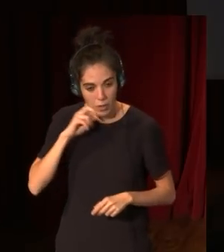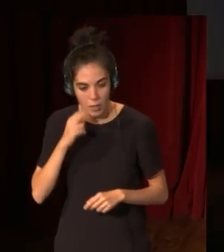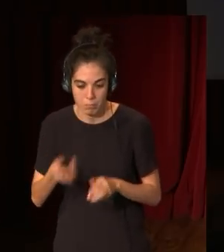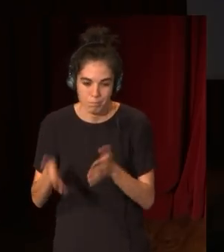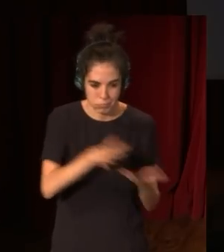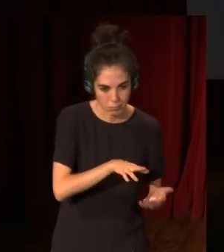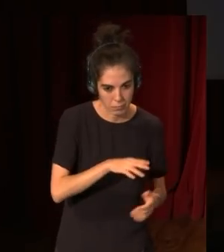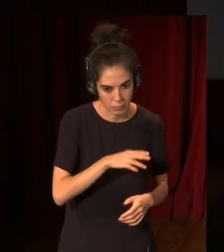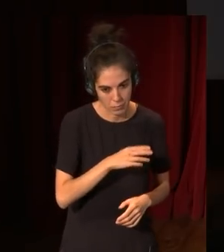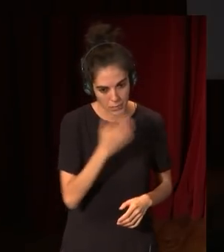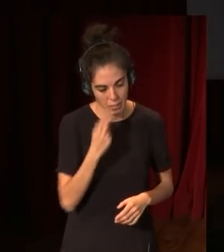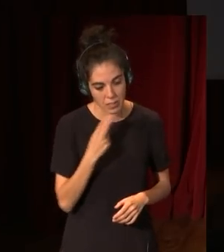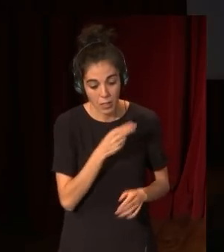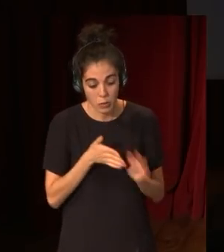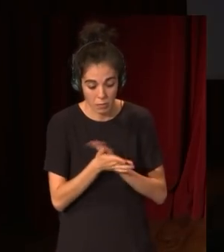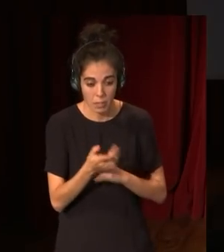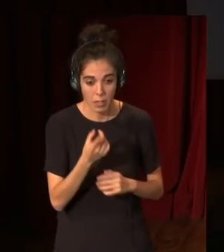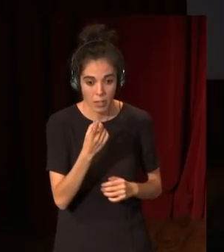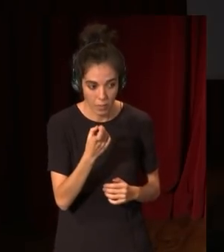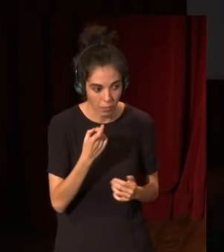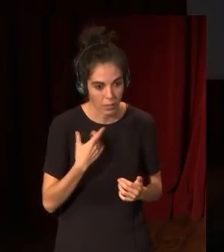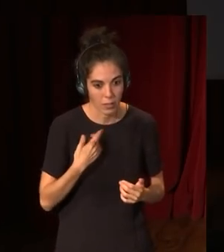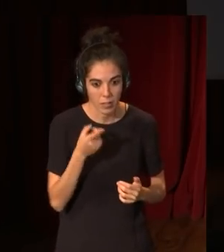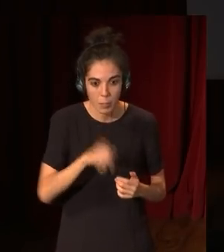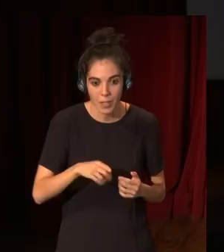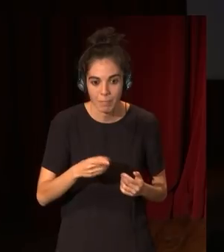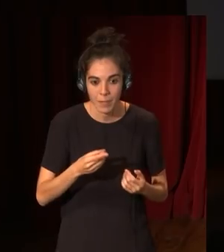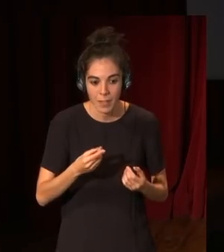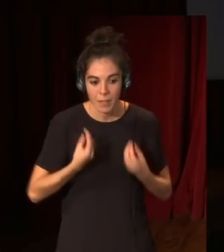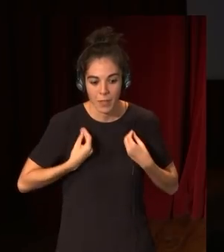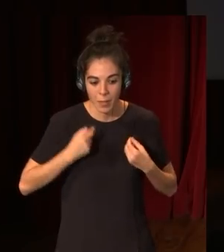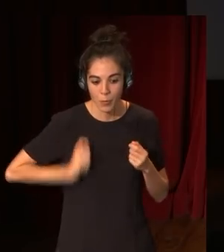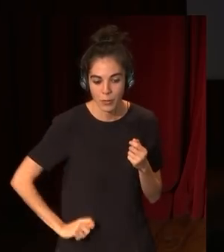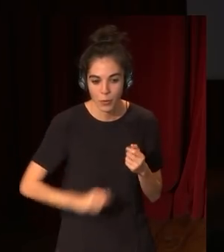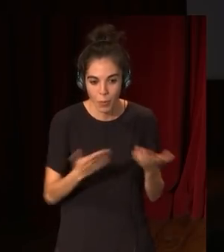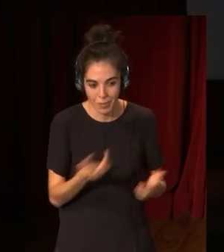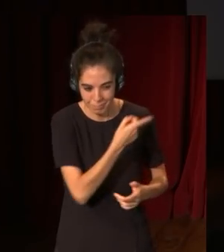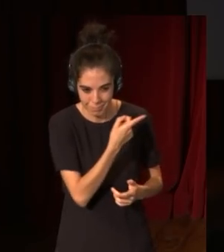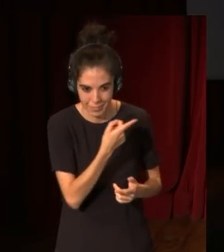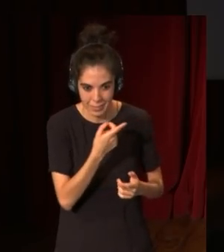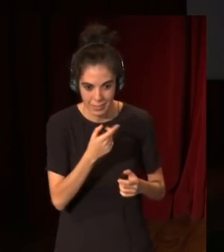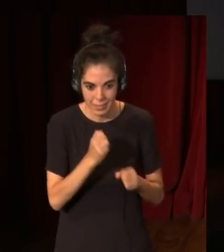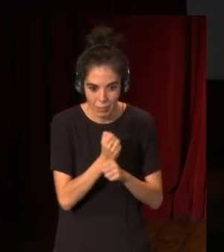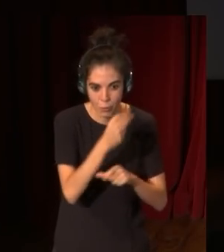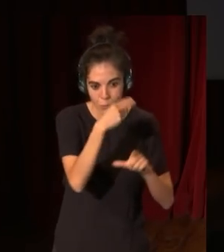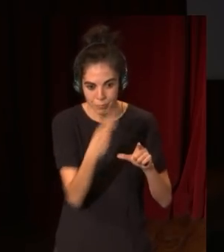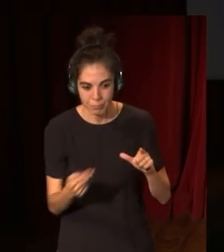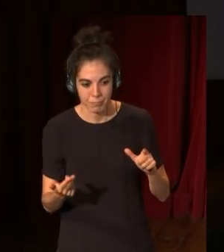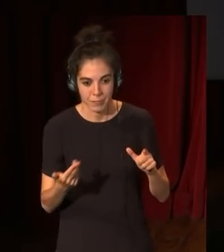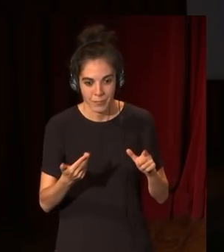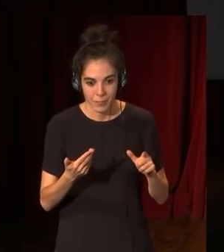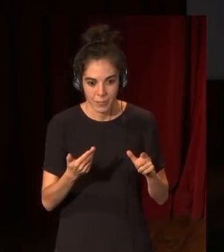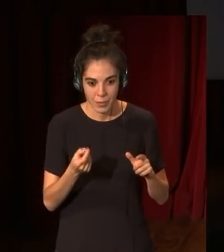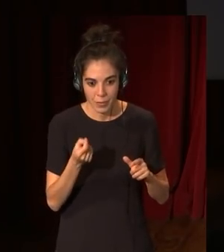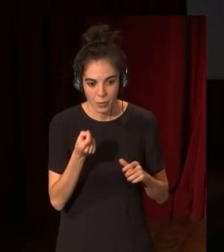precisamente por esto a llevar a cabo esta carrera profesional itinerante que le llevó un poco dando tumbos de un lugar